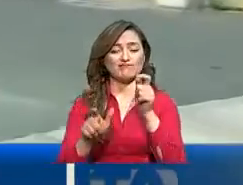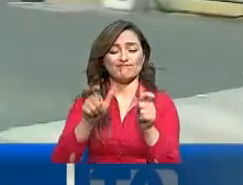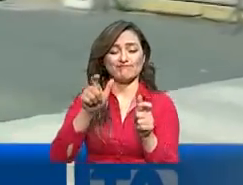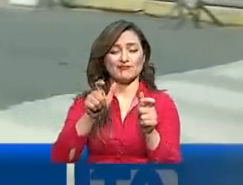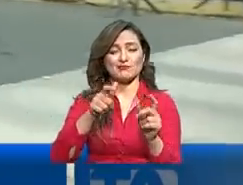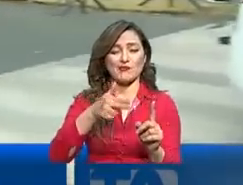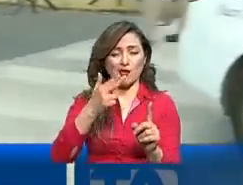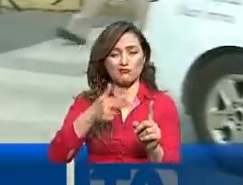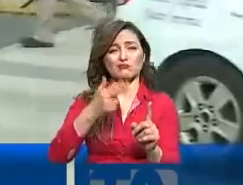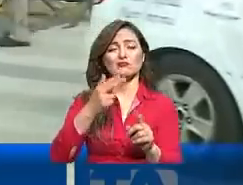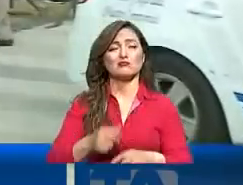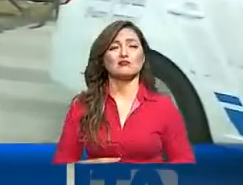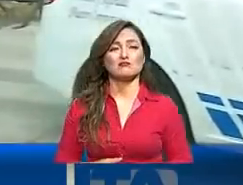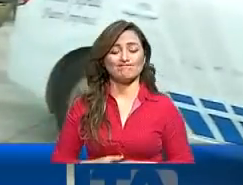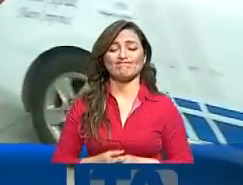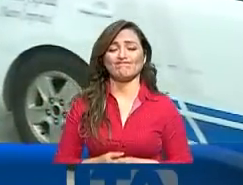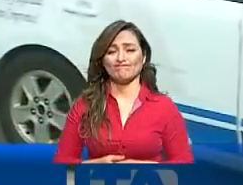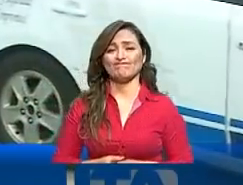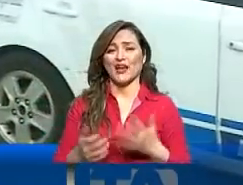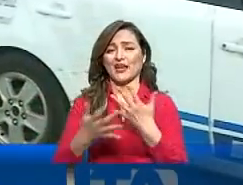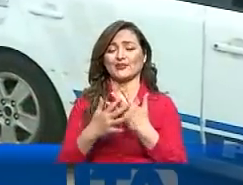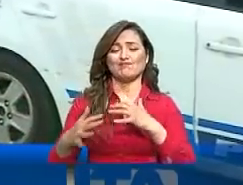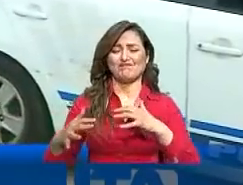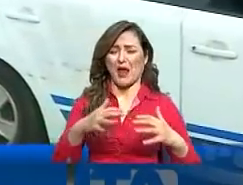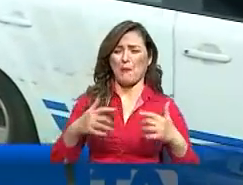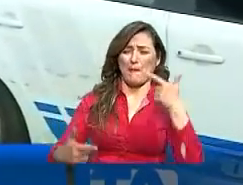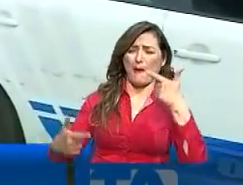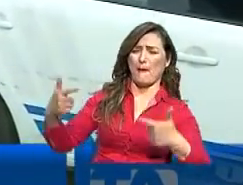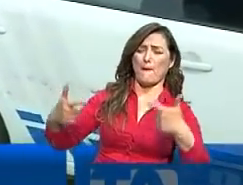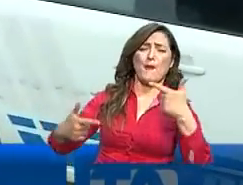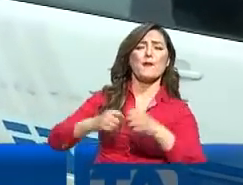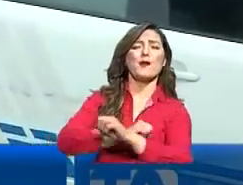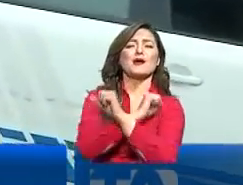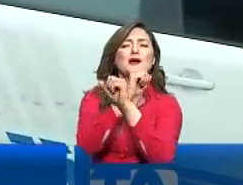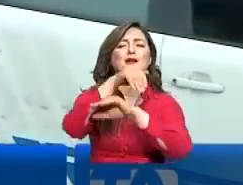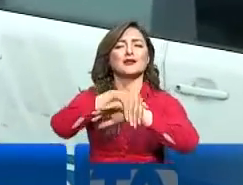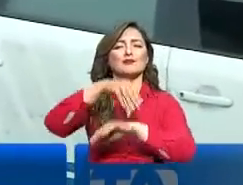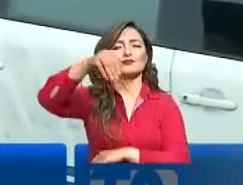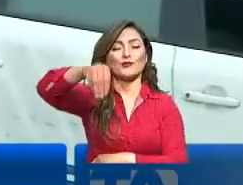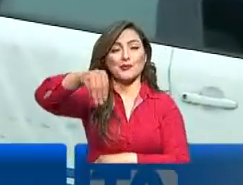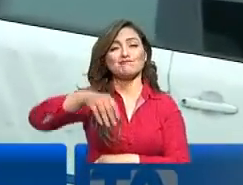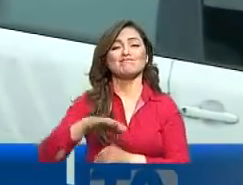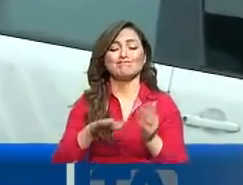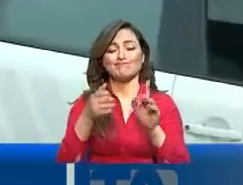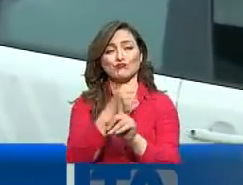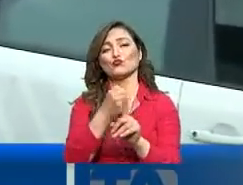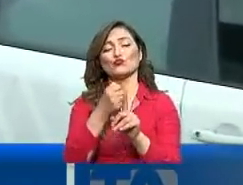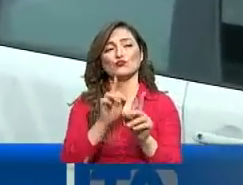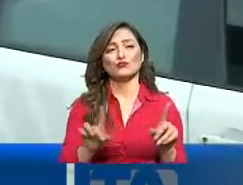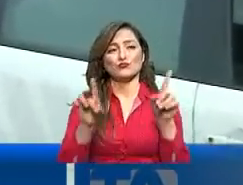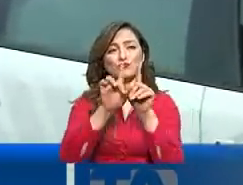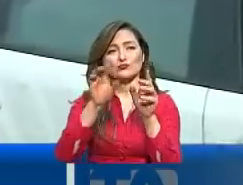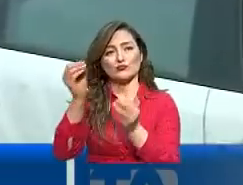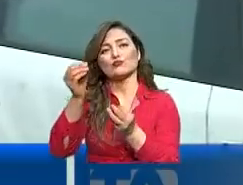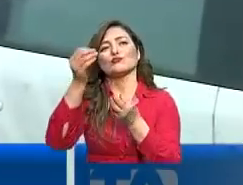pepeles asesinados en esta masacre registrada la mañana y tarde del martes. Las muertes violentas, acorde a los datos